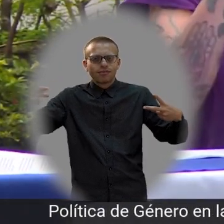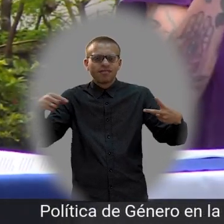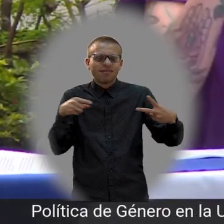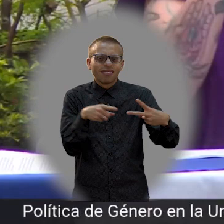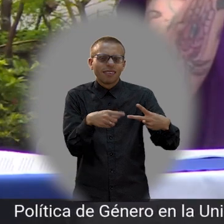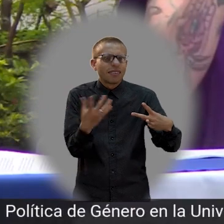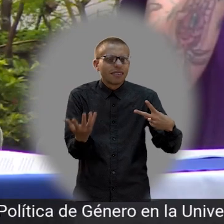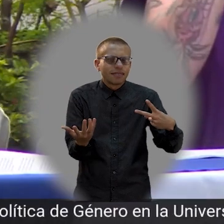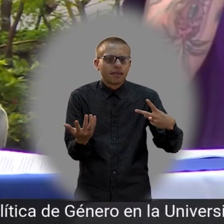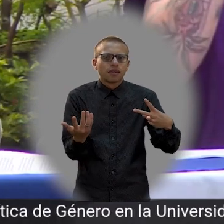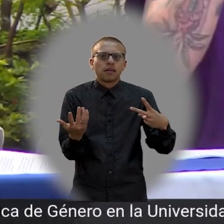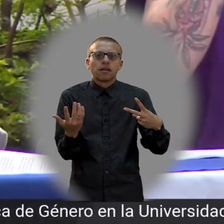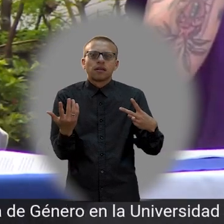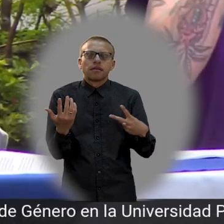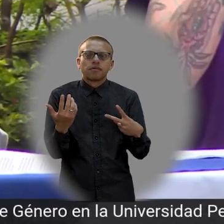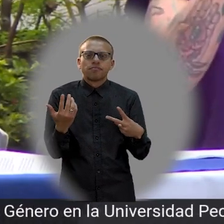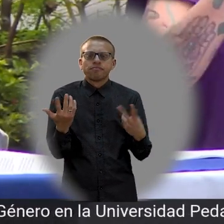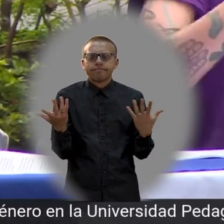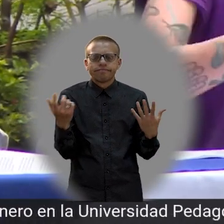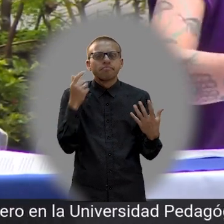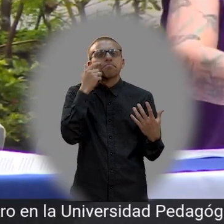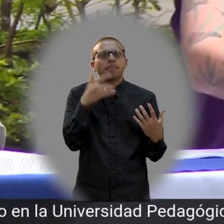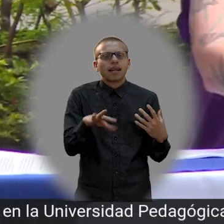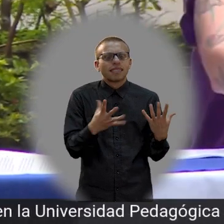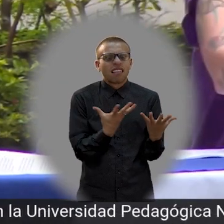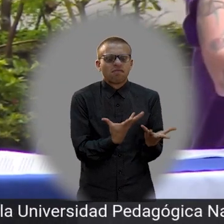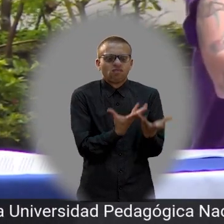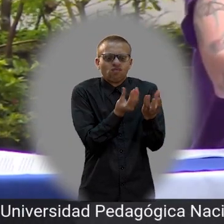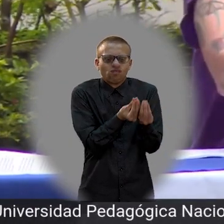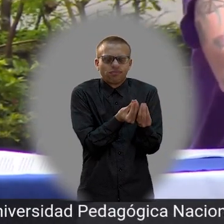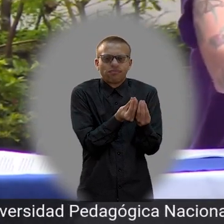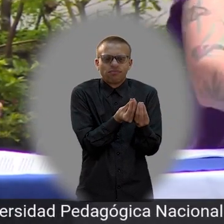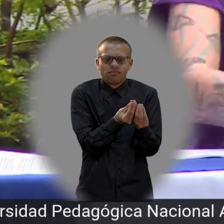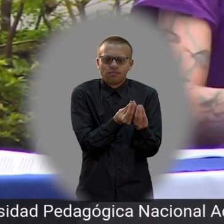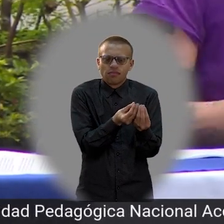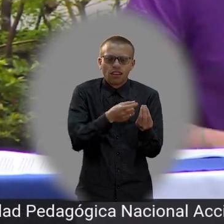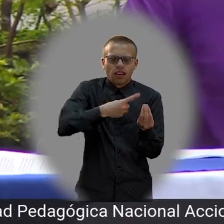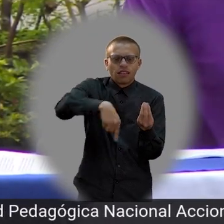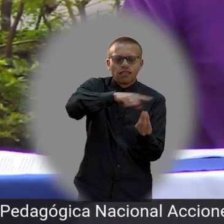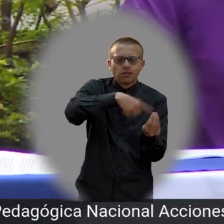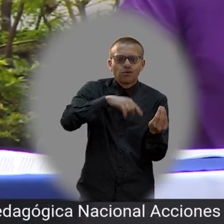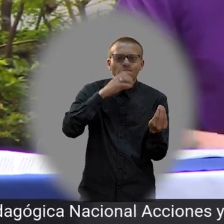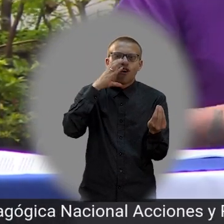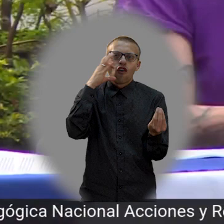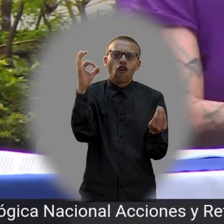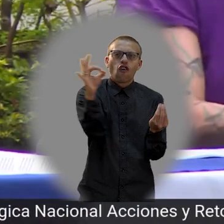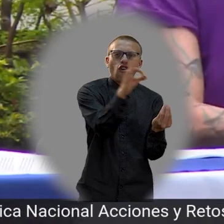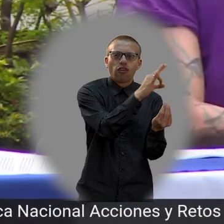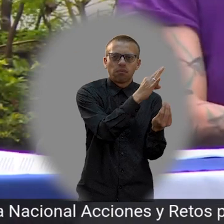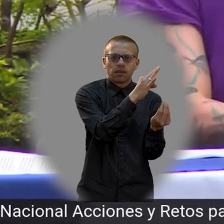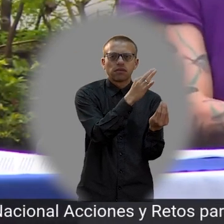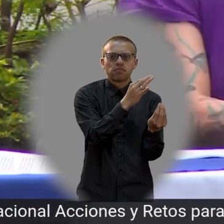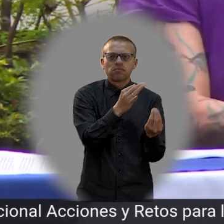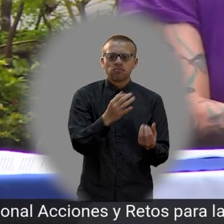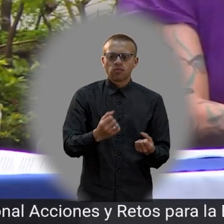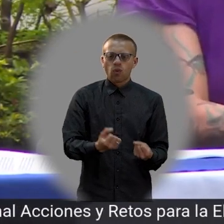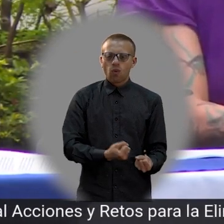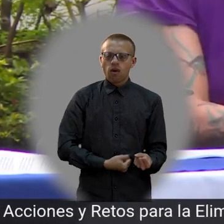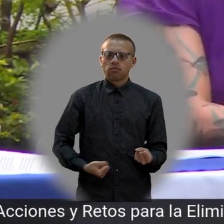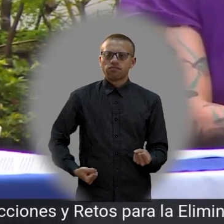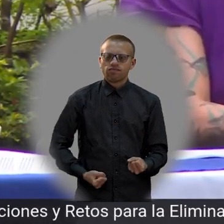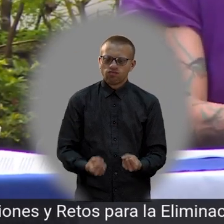esos comportamientos de manada en los cuales los hombres tienen que demostrar su condición